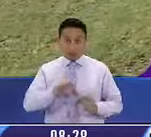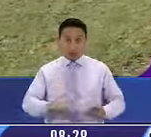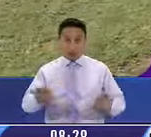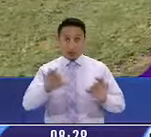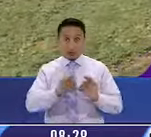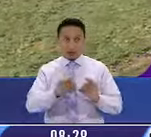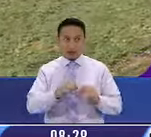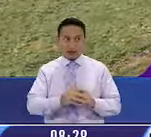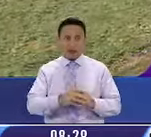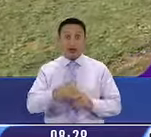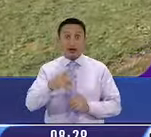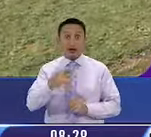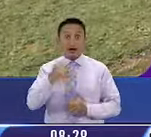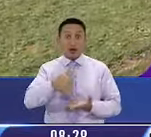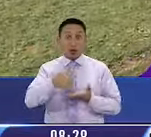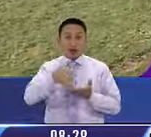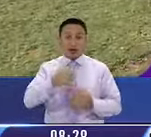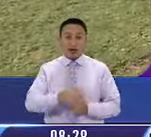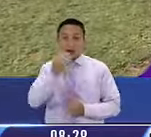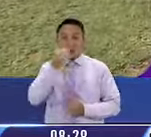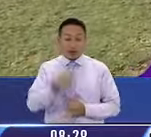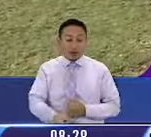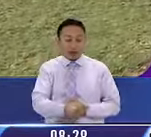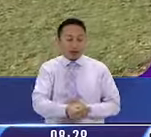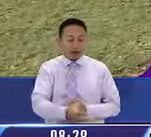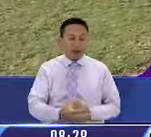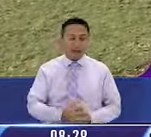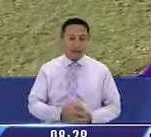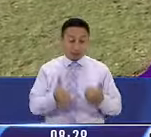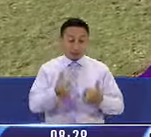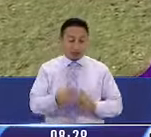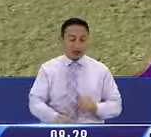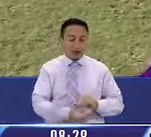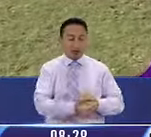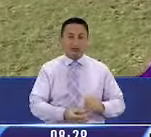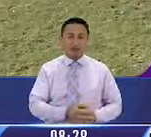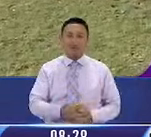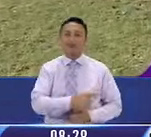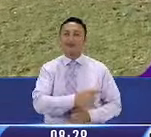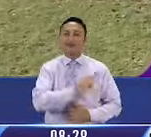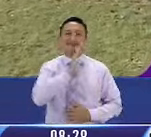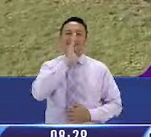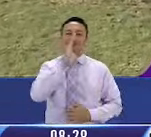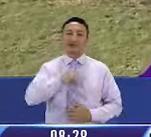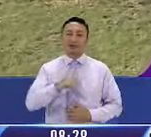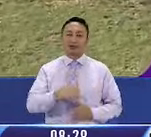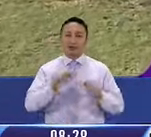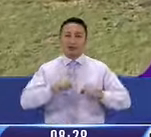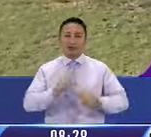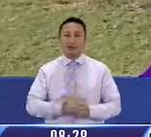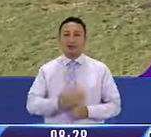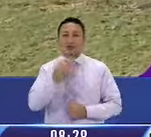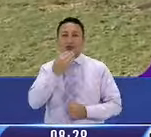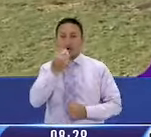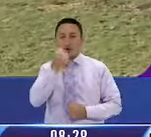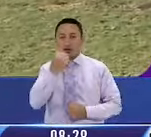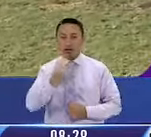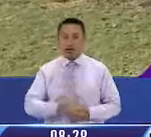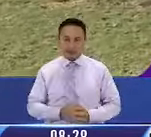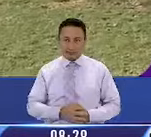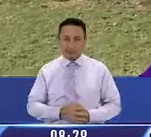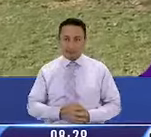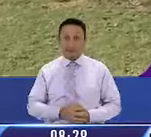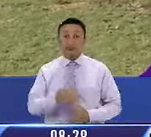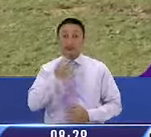los premios, las recompensas para nuestros peludos. Efectivamente, ¿no? Nuestro can siempre, nuestro sistema de entrenamiento es a través de la recompensa, es